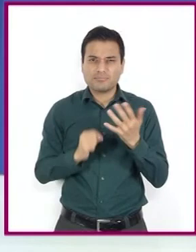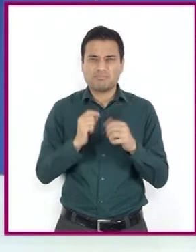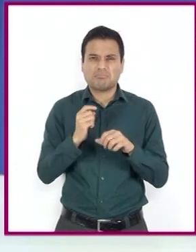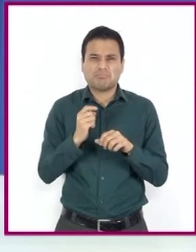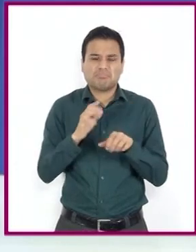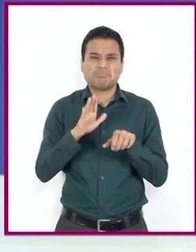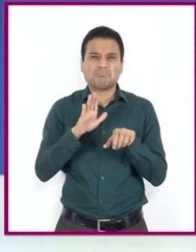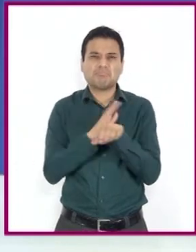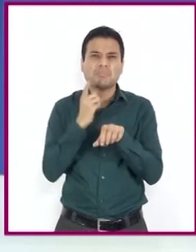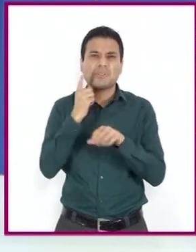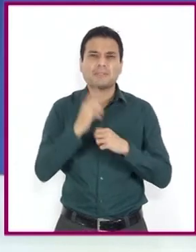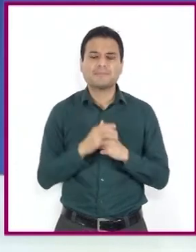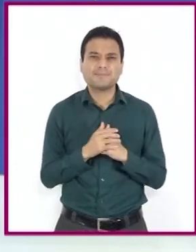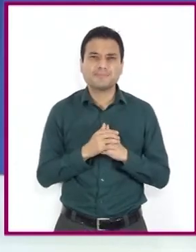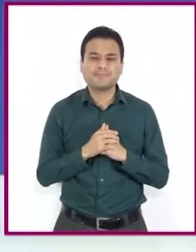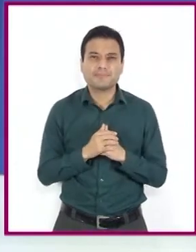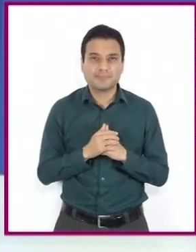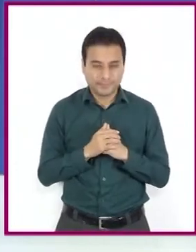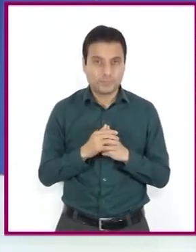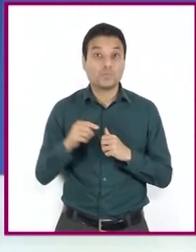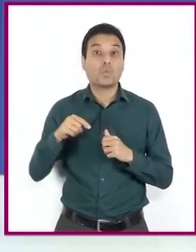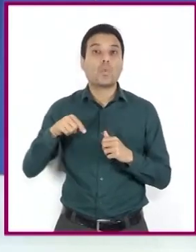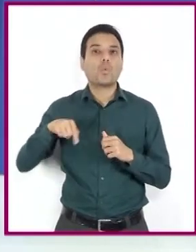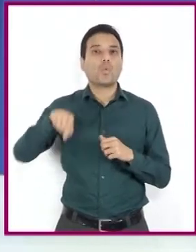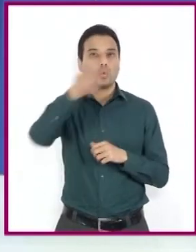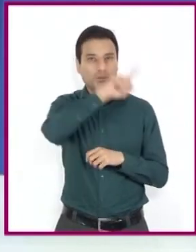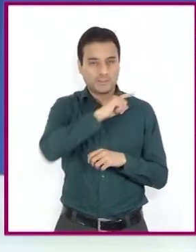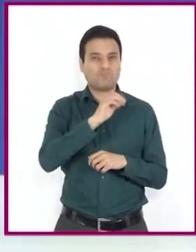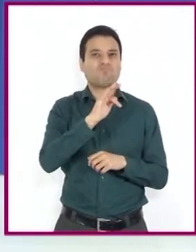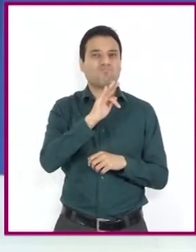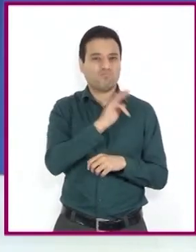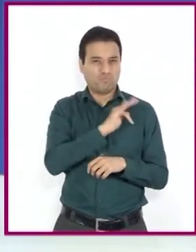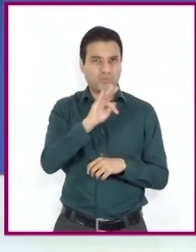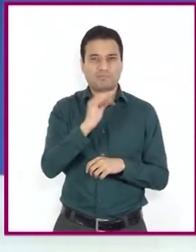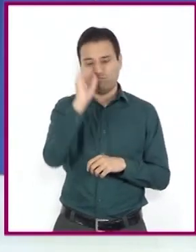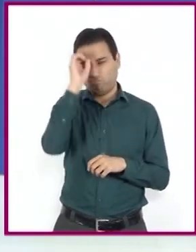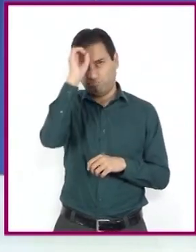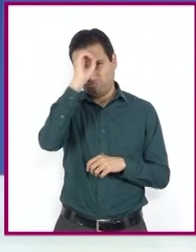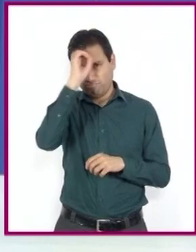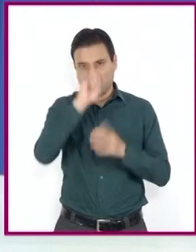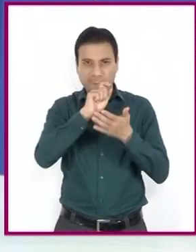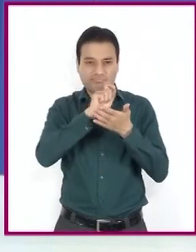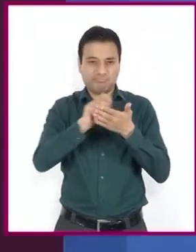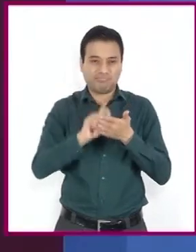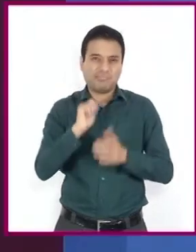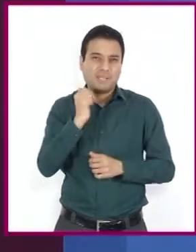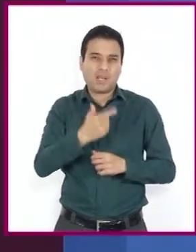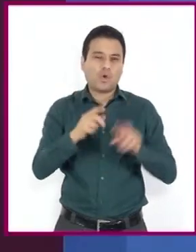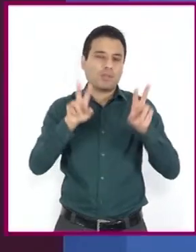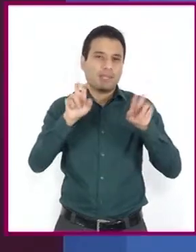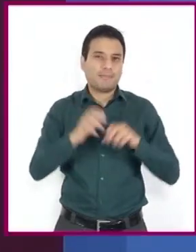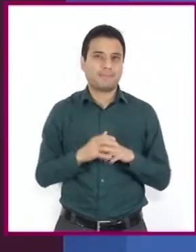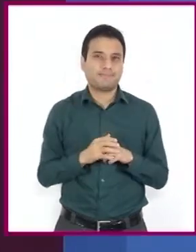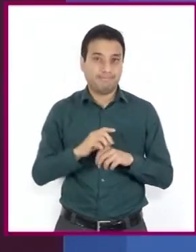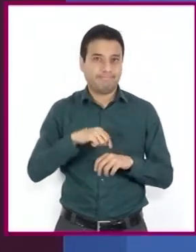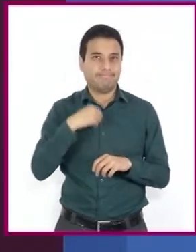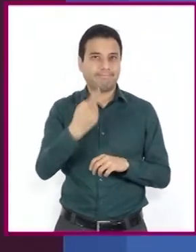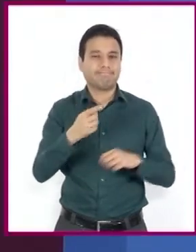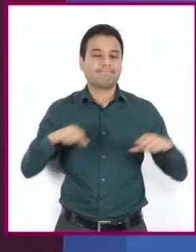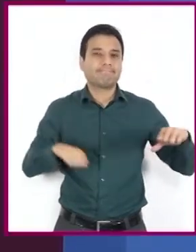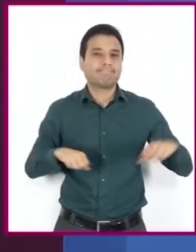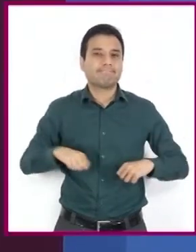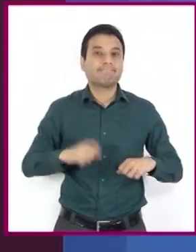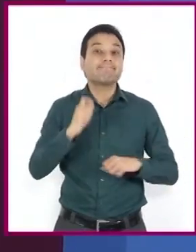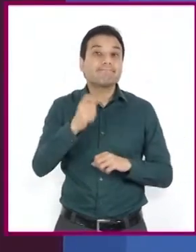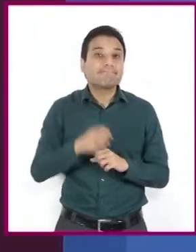redactar un ensayo es que ustedes se animen a realizar uno propio. El reto de esta sesión será elegir